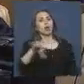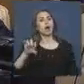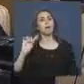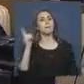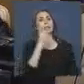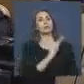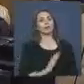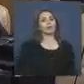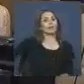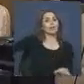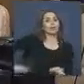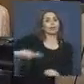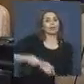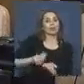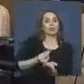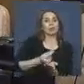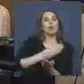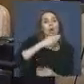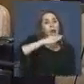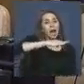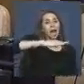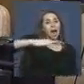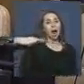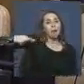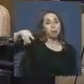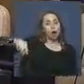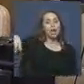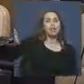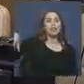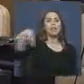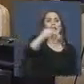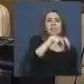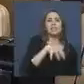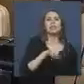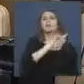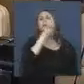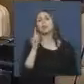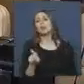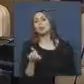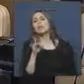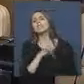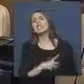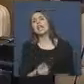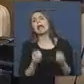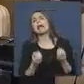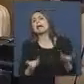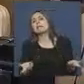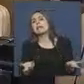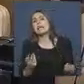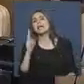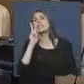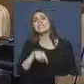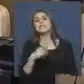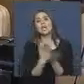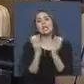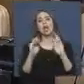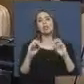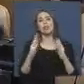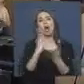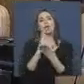particulares subvencionados del mundo rural. ¿Qué sería de nuestro país, señor Presidente, sin educación rural?